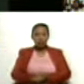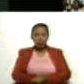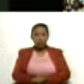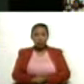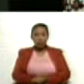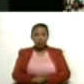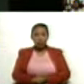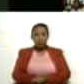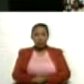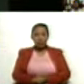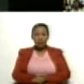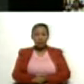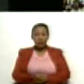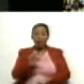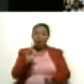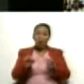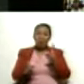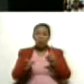Y